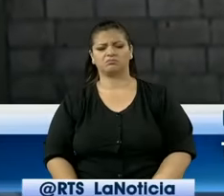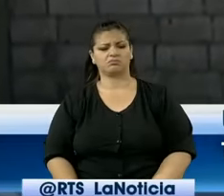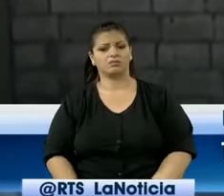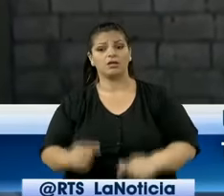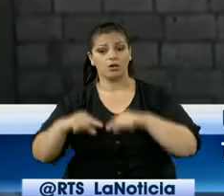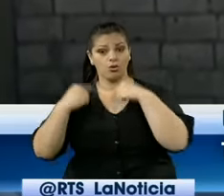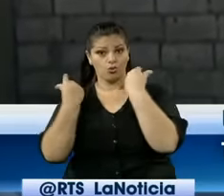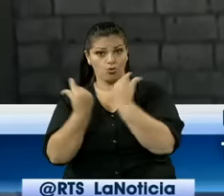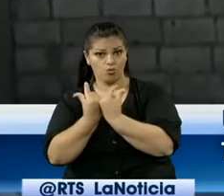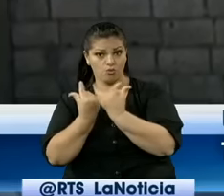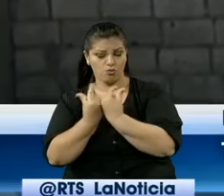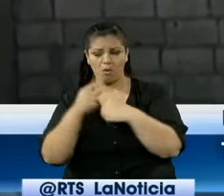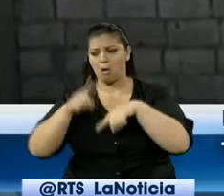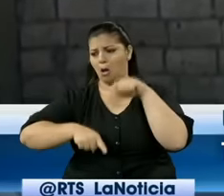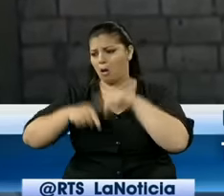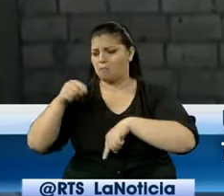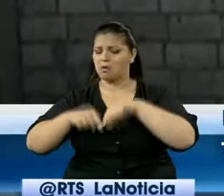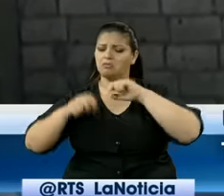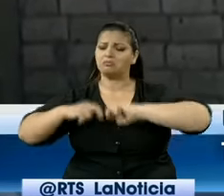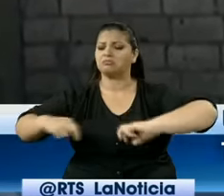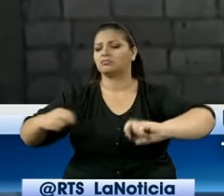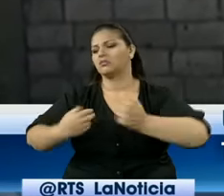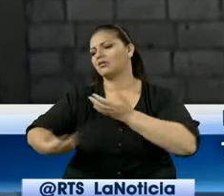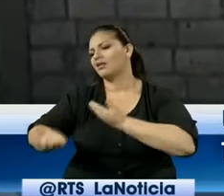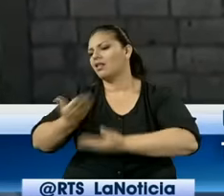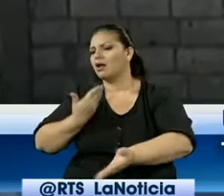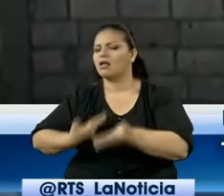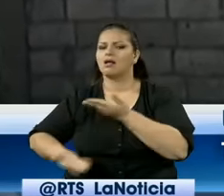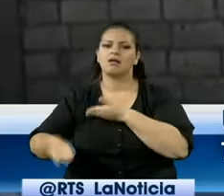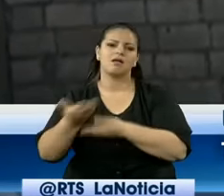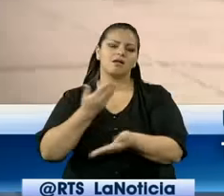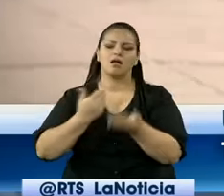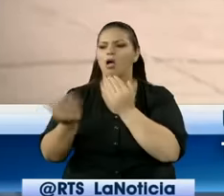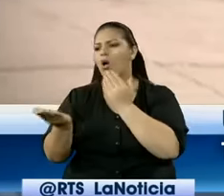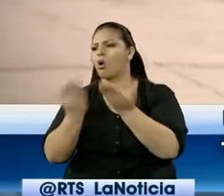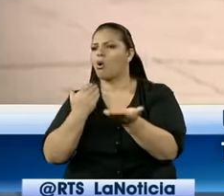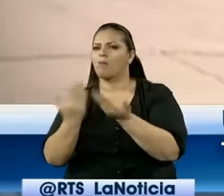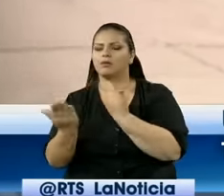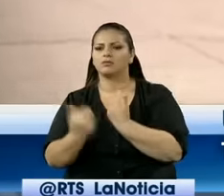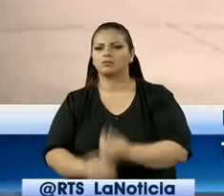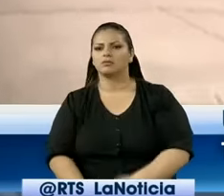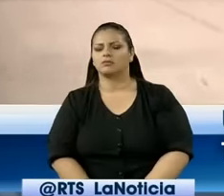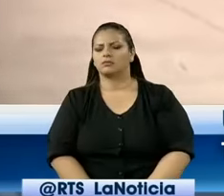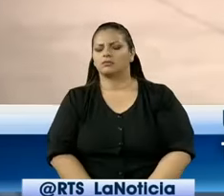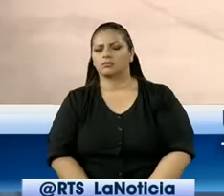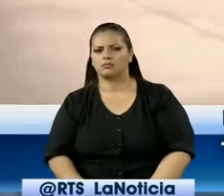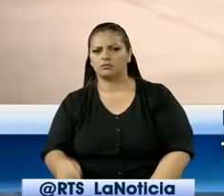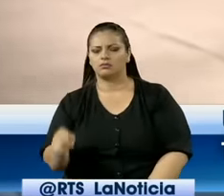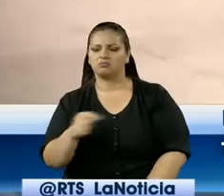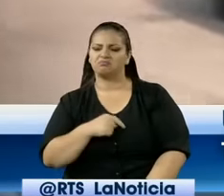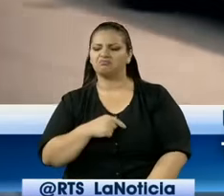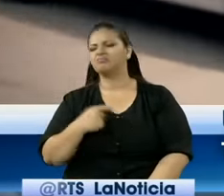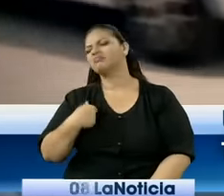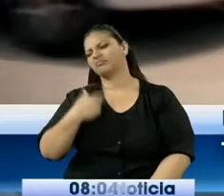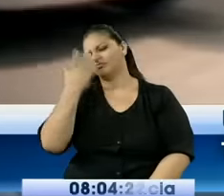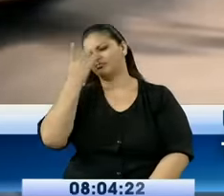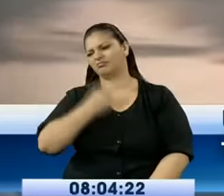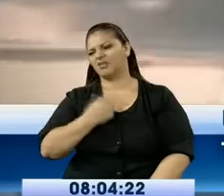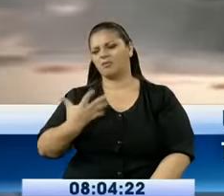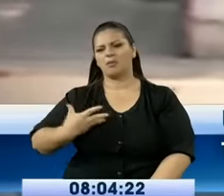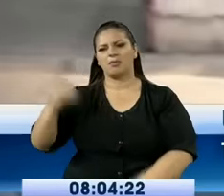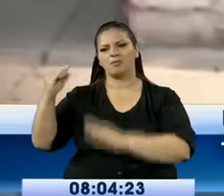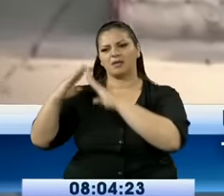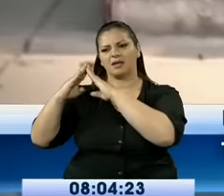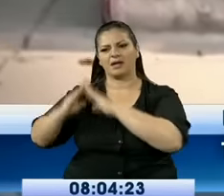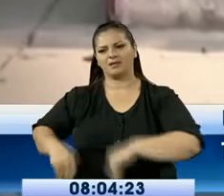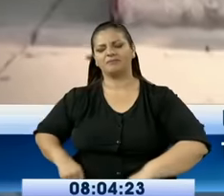ahí nosotros conversando, después del partido ya, conversando. Yo alcancé a meterme a mi casa, voy a tomar agua, cuando escucho blum, blum, blum, blum, blum, blum,